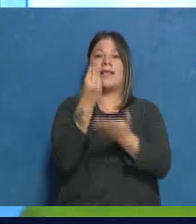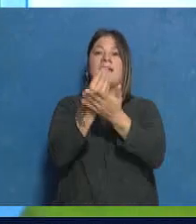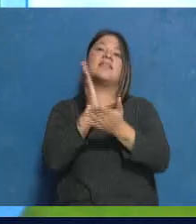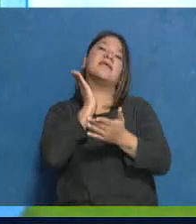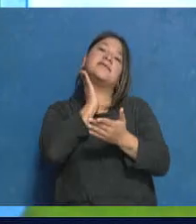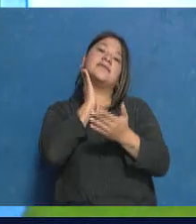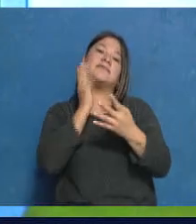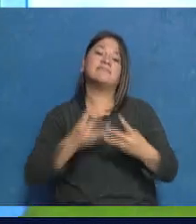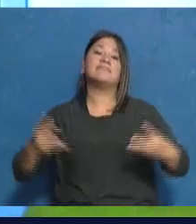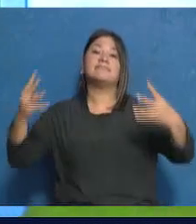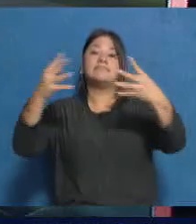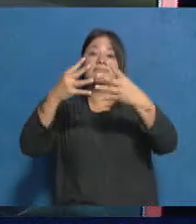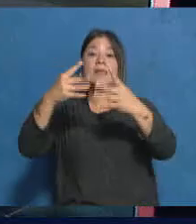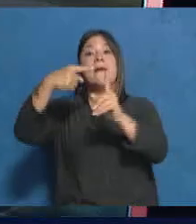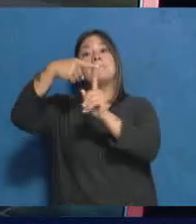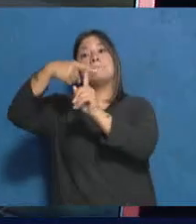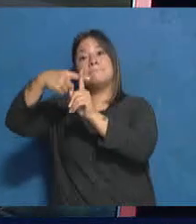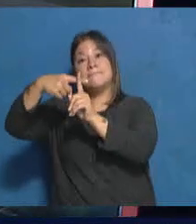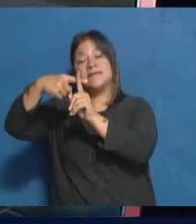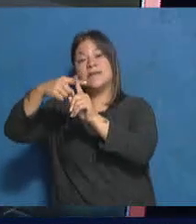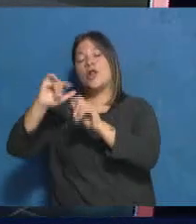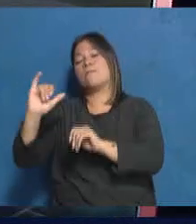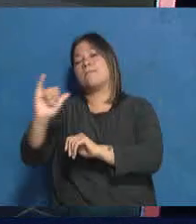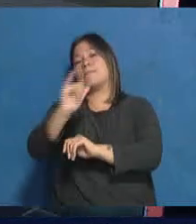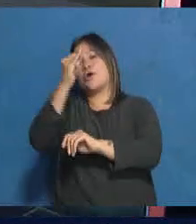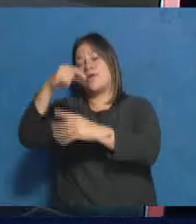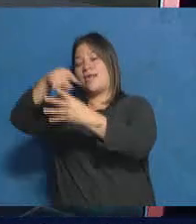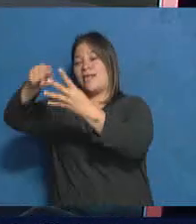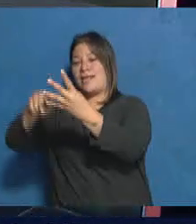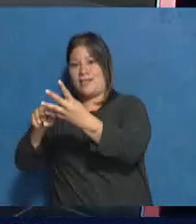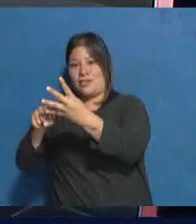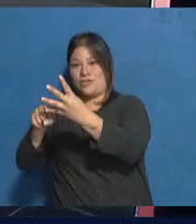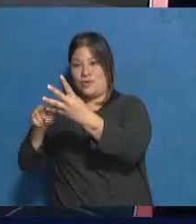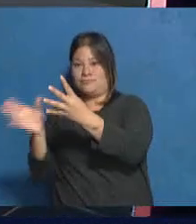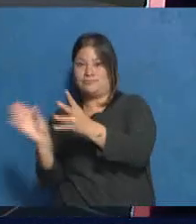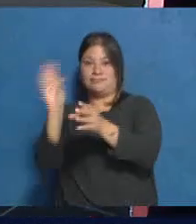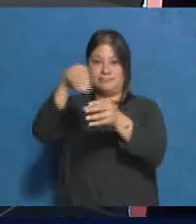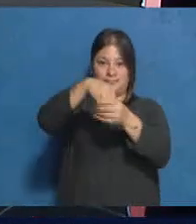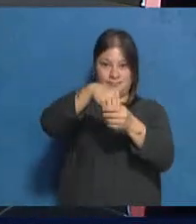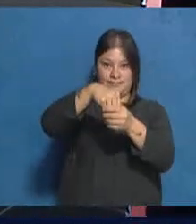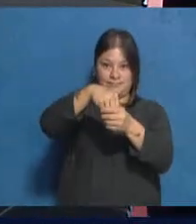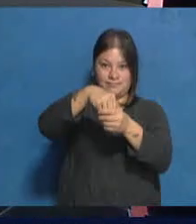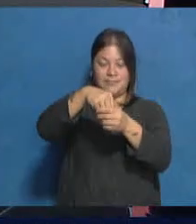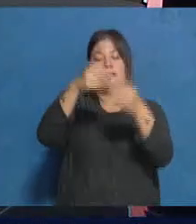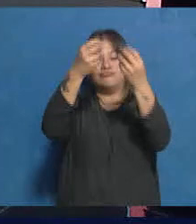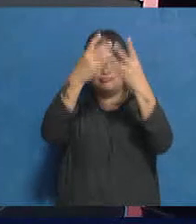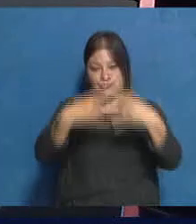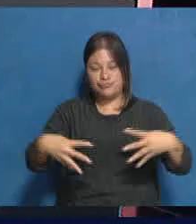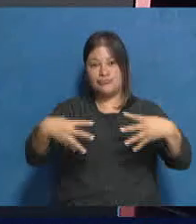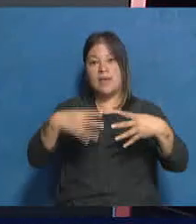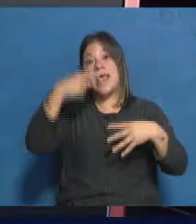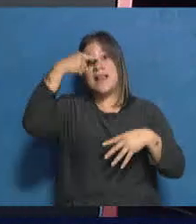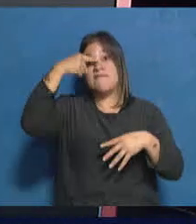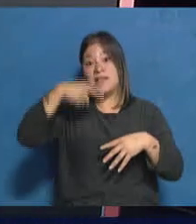final, más los mejores 4 terceros. Y allí se va a componer justamente el desarrollo final de este